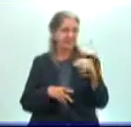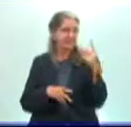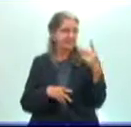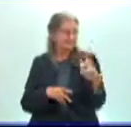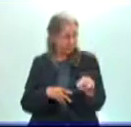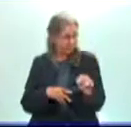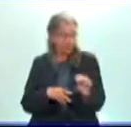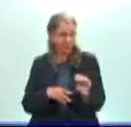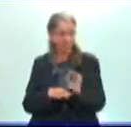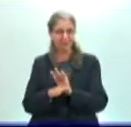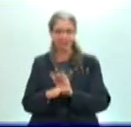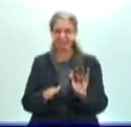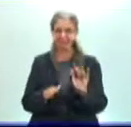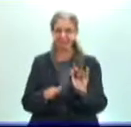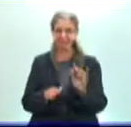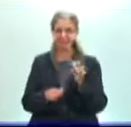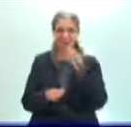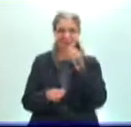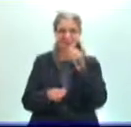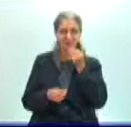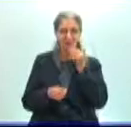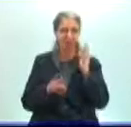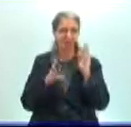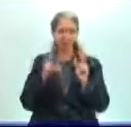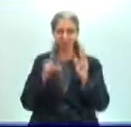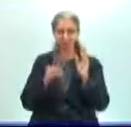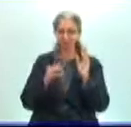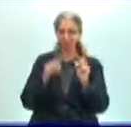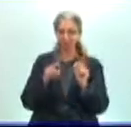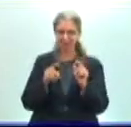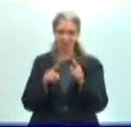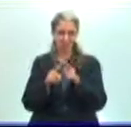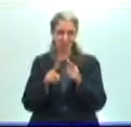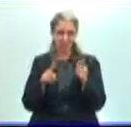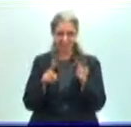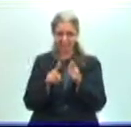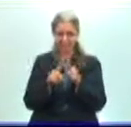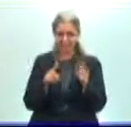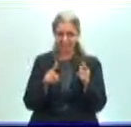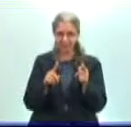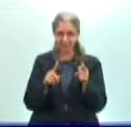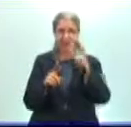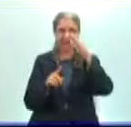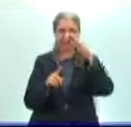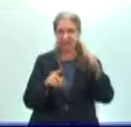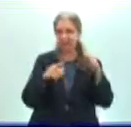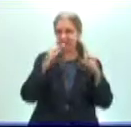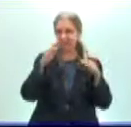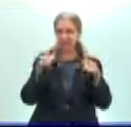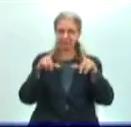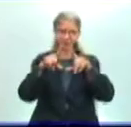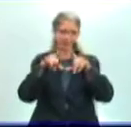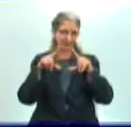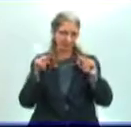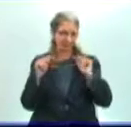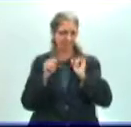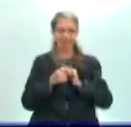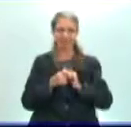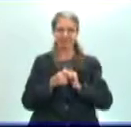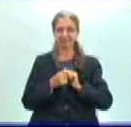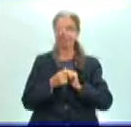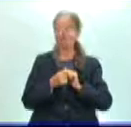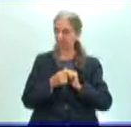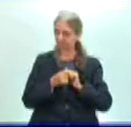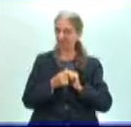ejercicios que le permiten calcular la longitud de los lados de un triángulo,